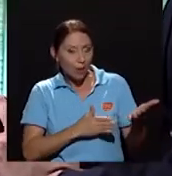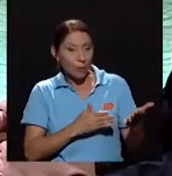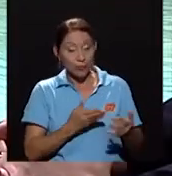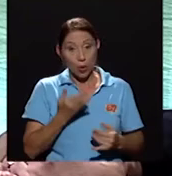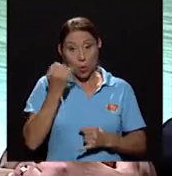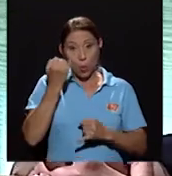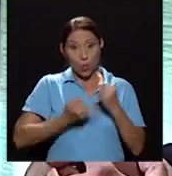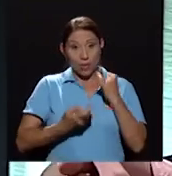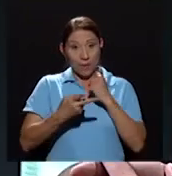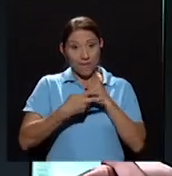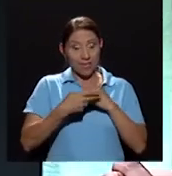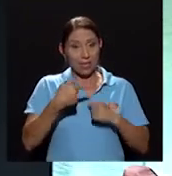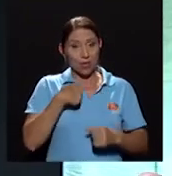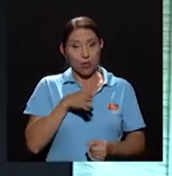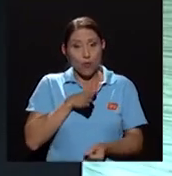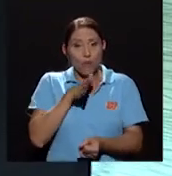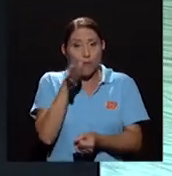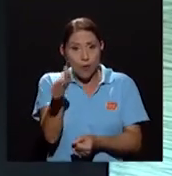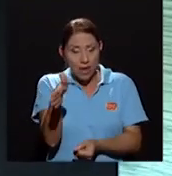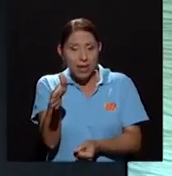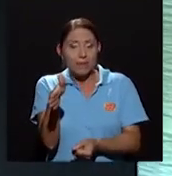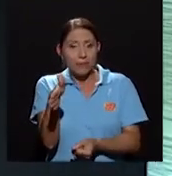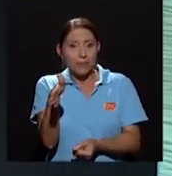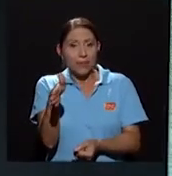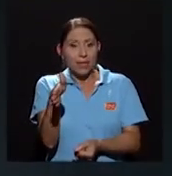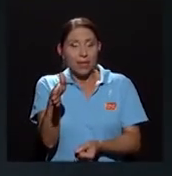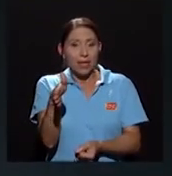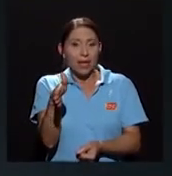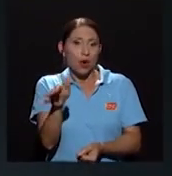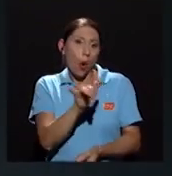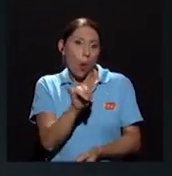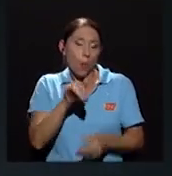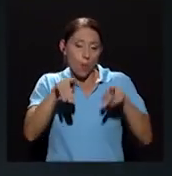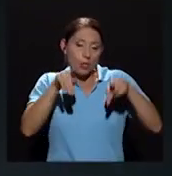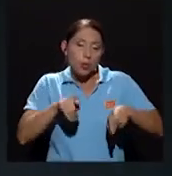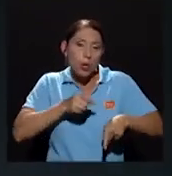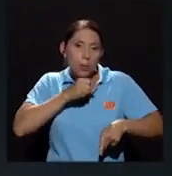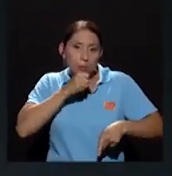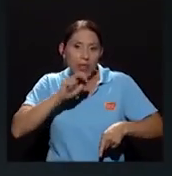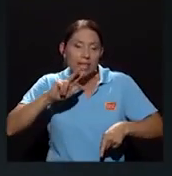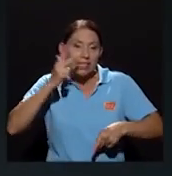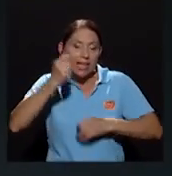vez que fui como paciente de la tercera edad